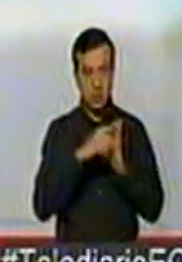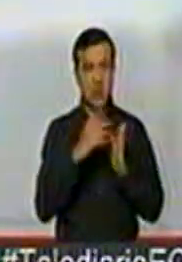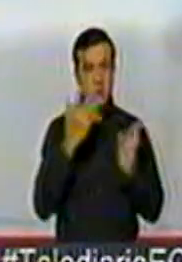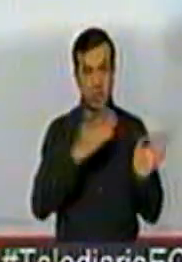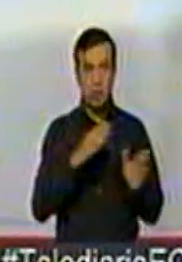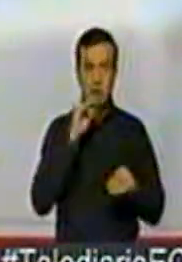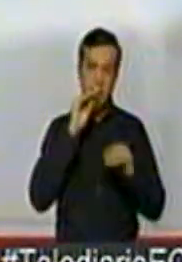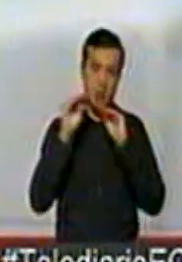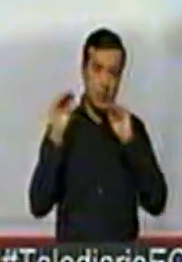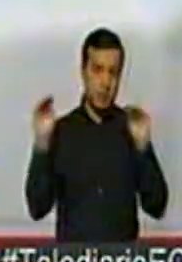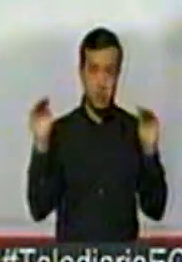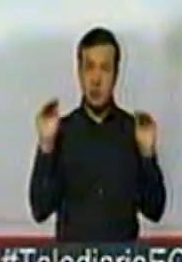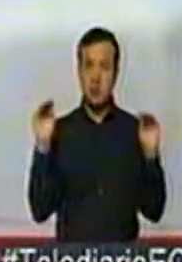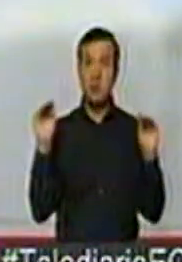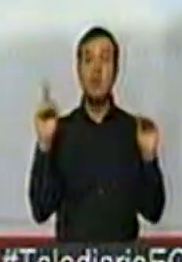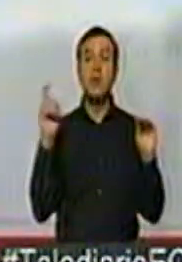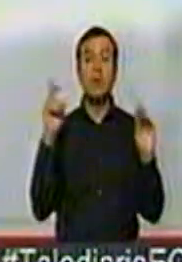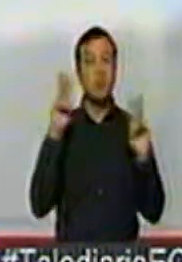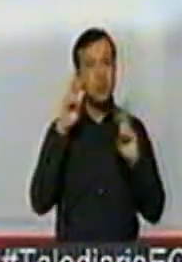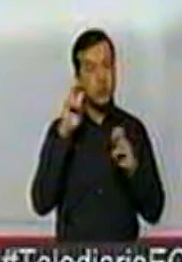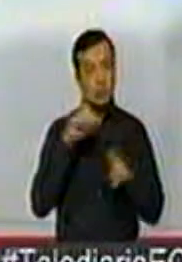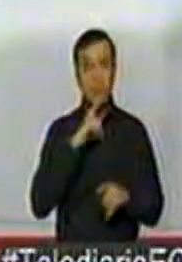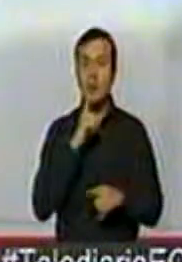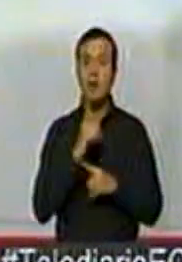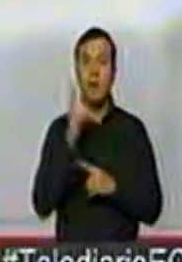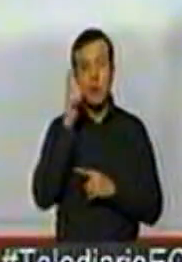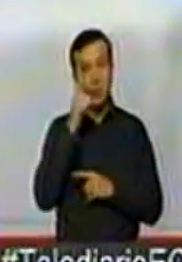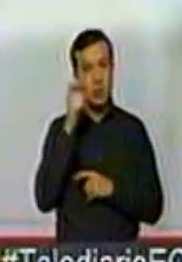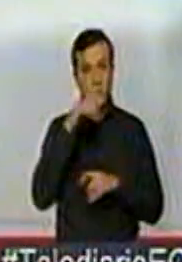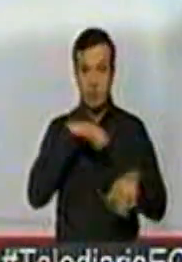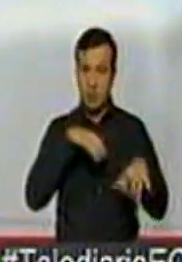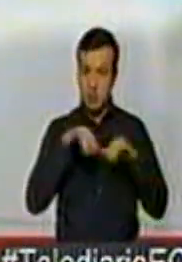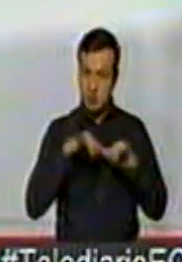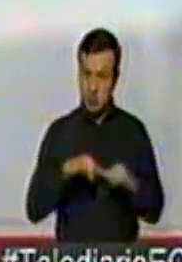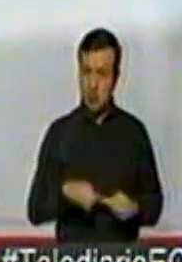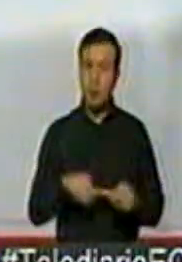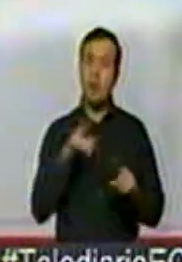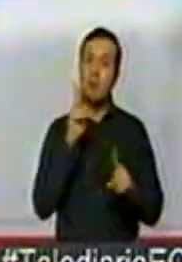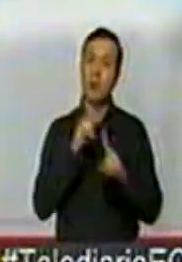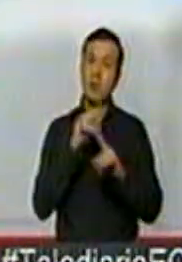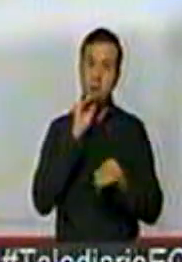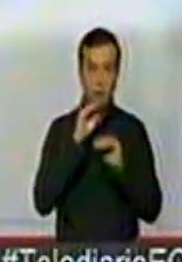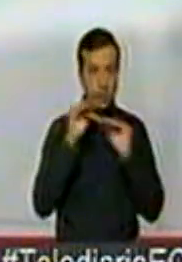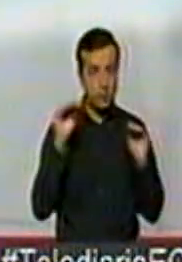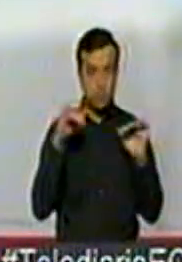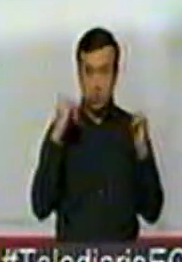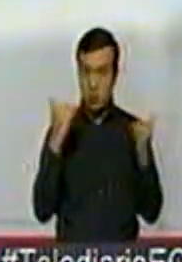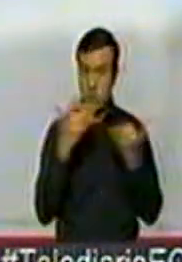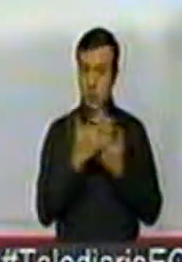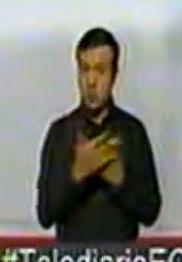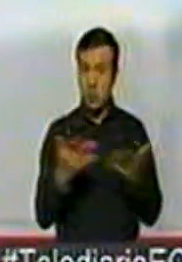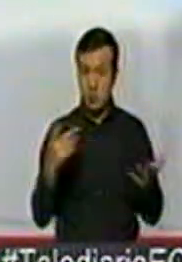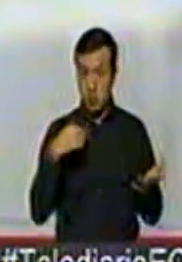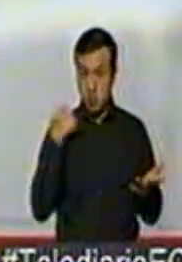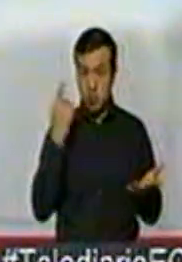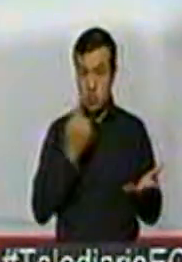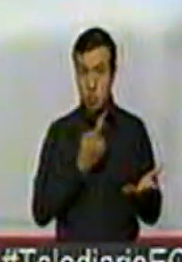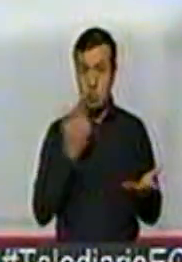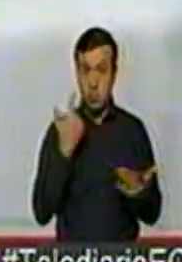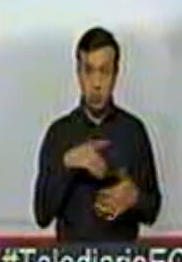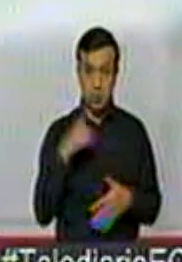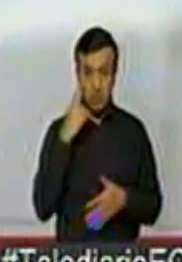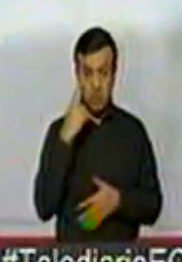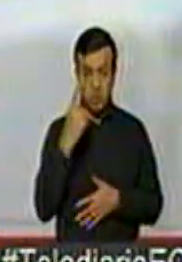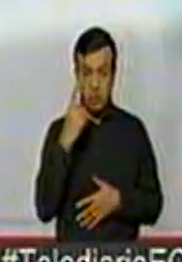dicho públicamente y eso debe ser investigado, la Fiscalía debe actuar. Pero insisto, en este caso, nosotros, cuando tenemos que tratar